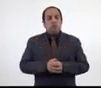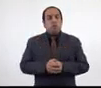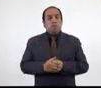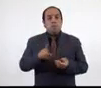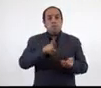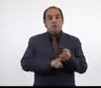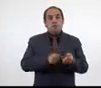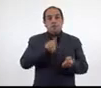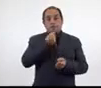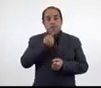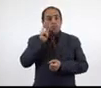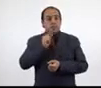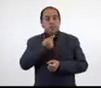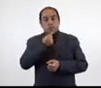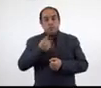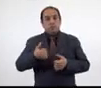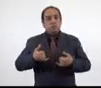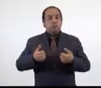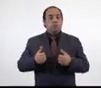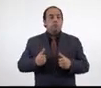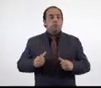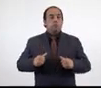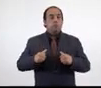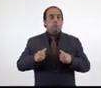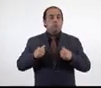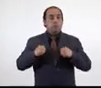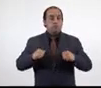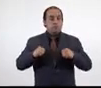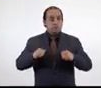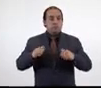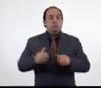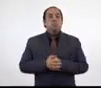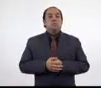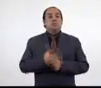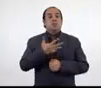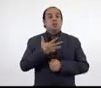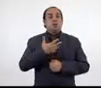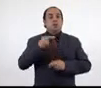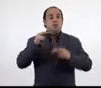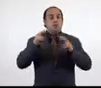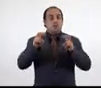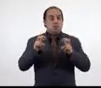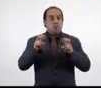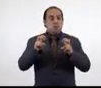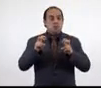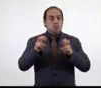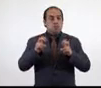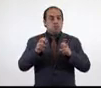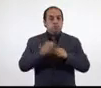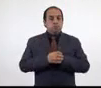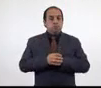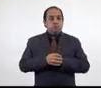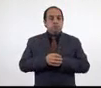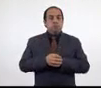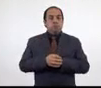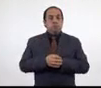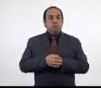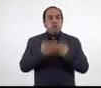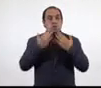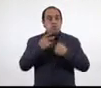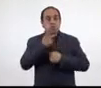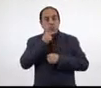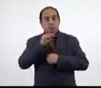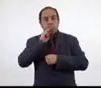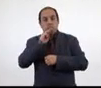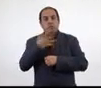y adolescentes que quedan en situación de orfandad. De tal suerte que aquí estamos viendo todos los procesos y generando la